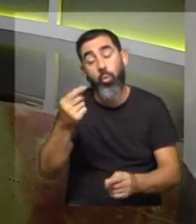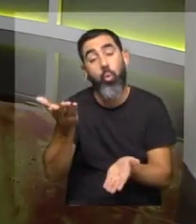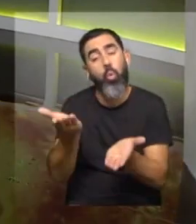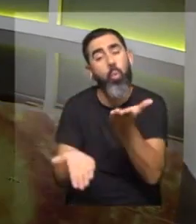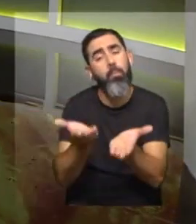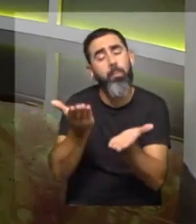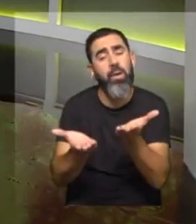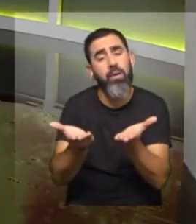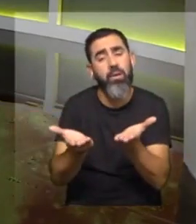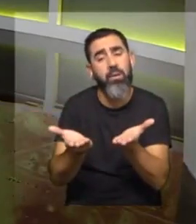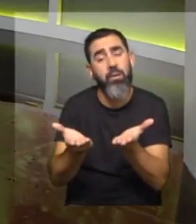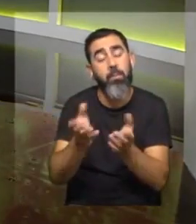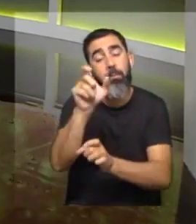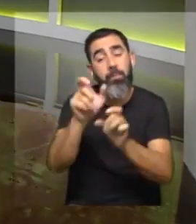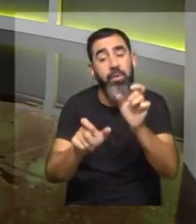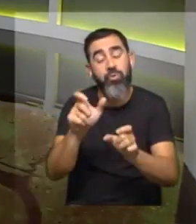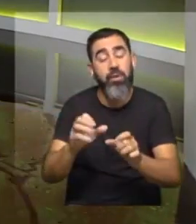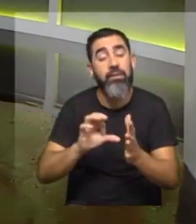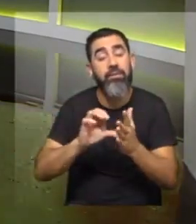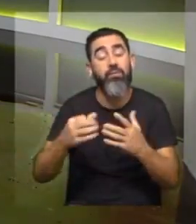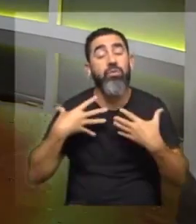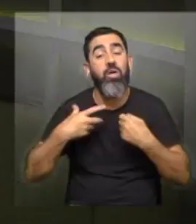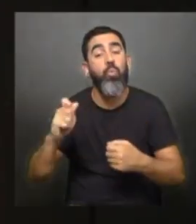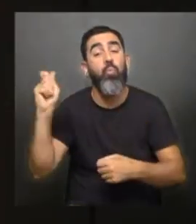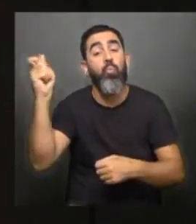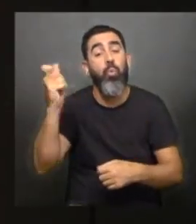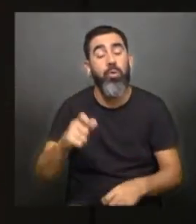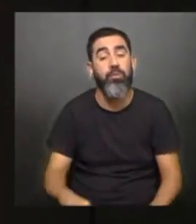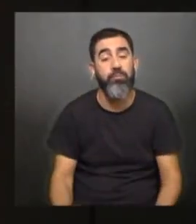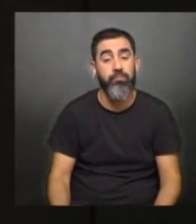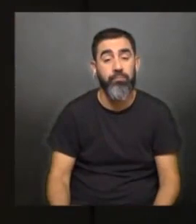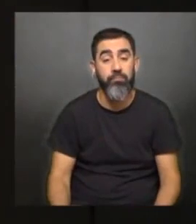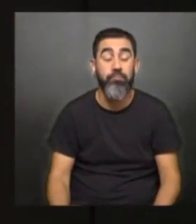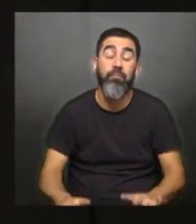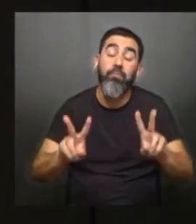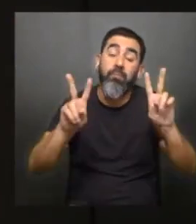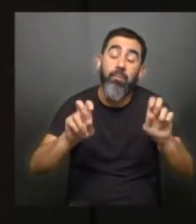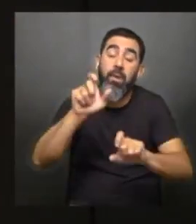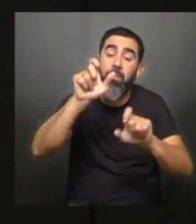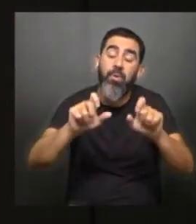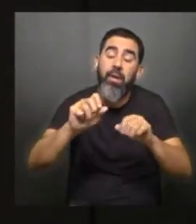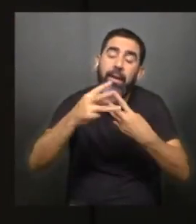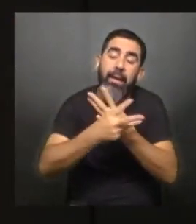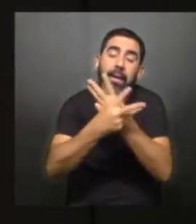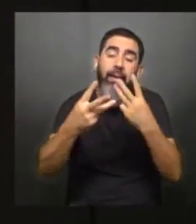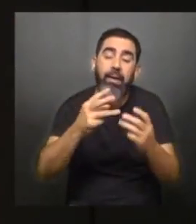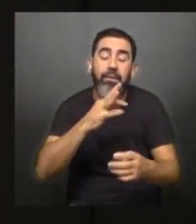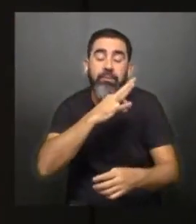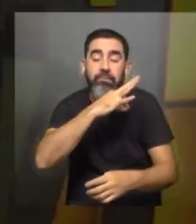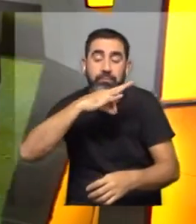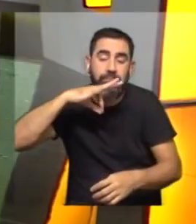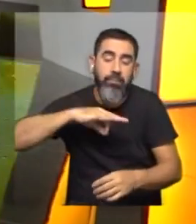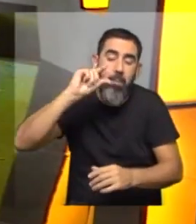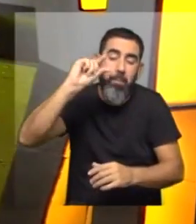cotejaron, los compararon contra quienes usan los servicios de salud pública, que suele ser relacionado a gente con menores recursos o de un nivel socioeconómico